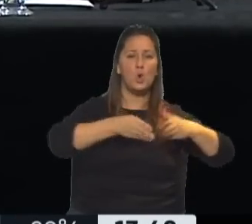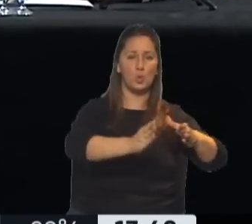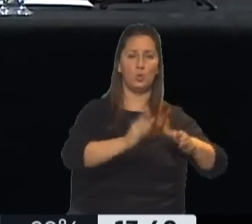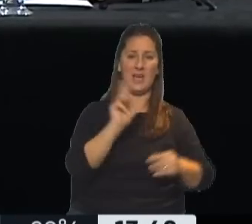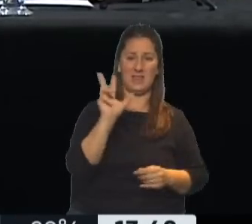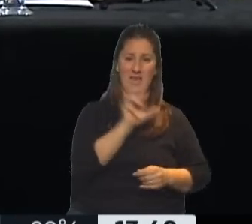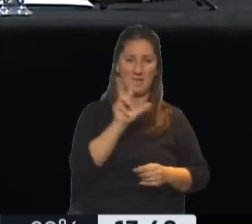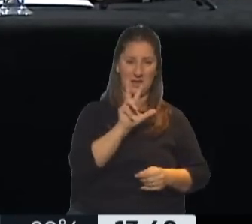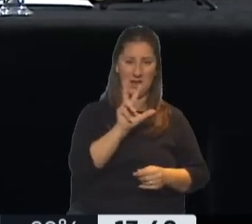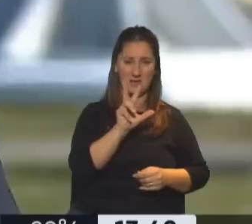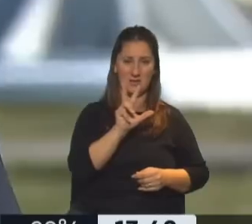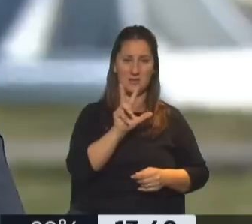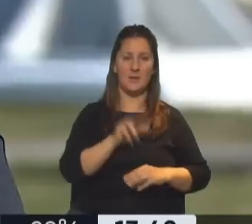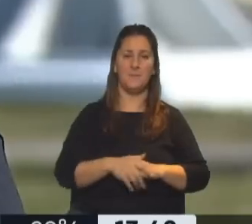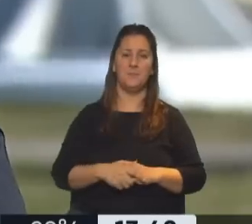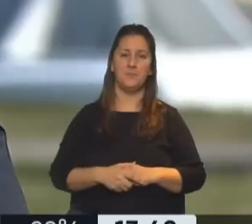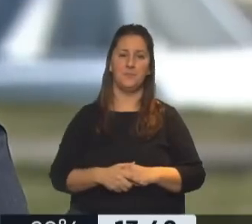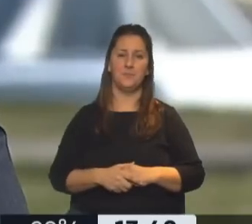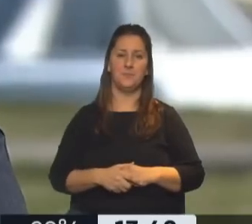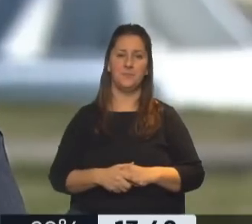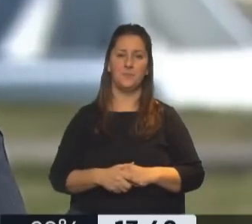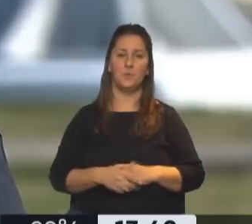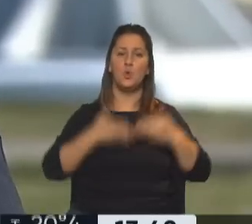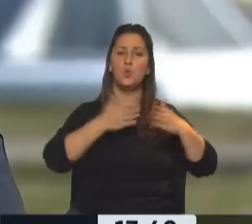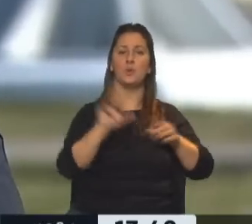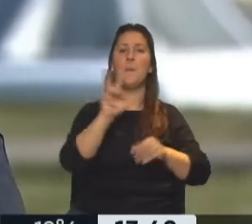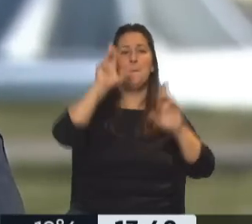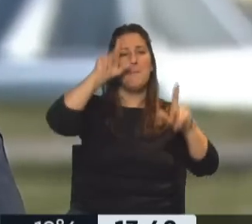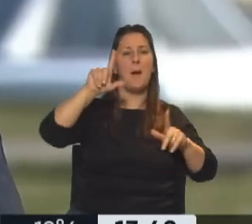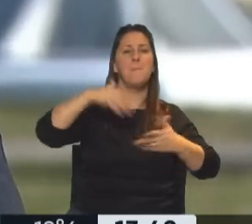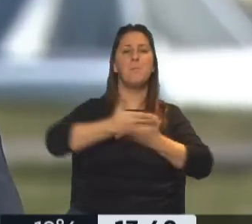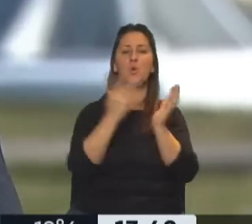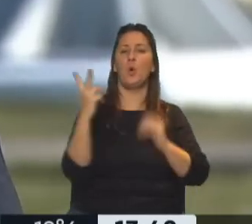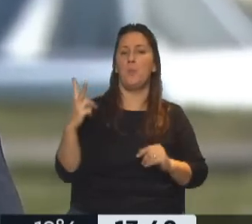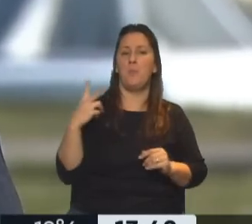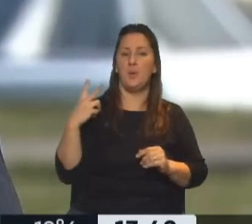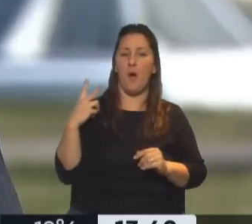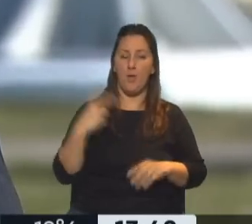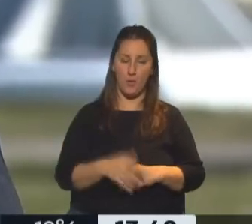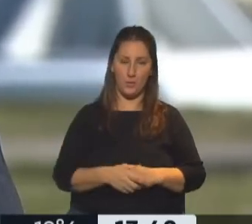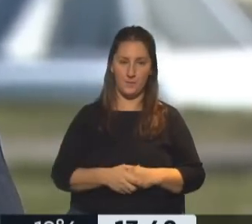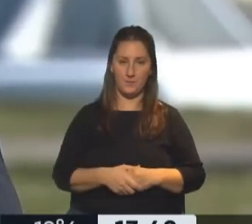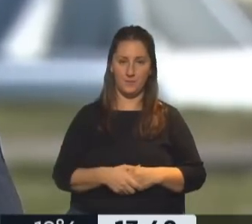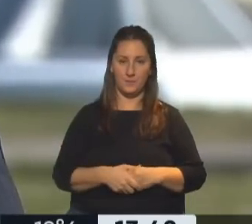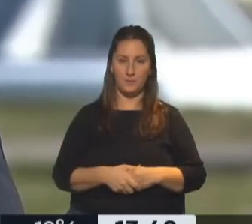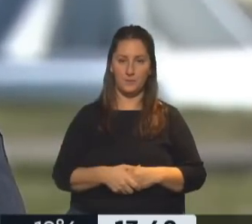33. Mirá, esa ruta 33 era parte del plan público-privado, del programa público-privado,